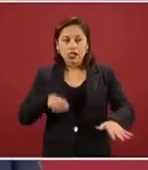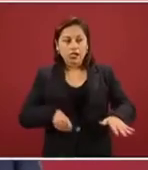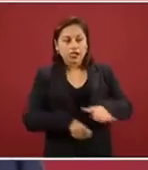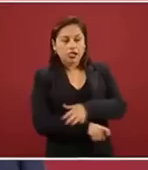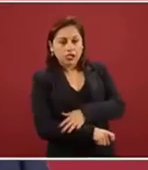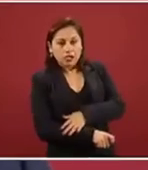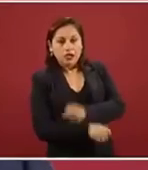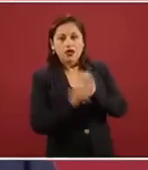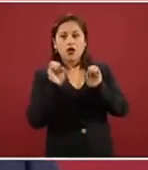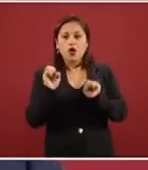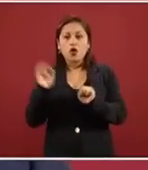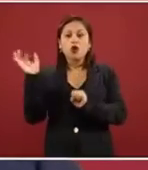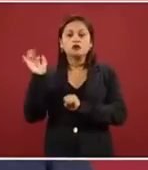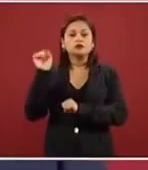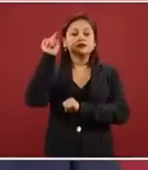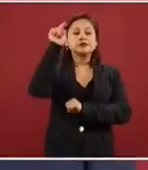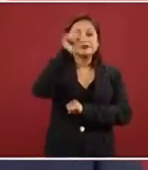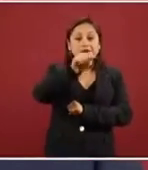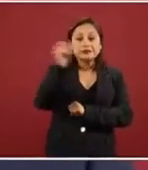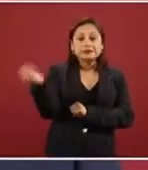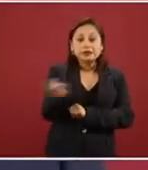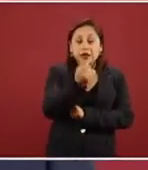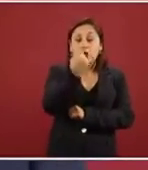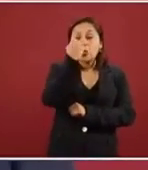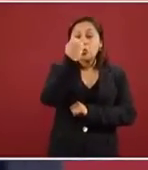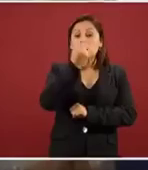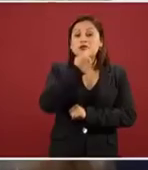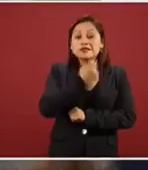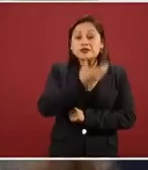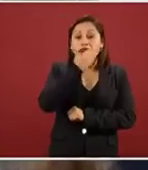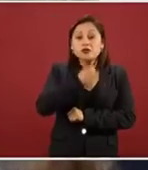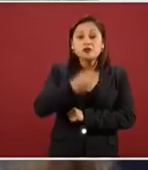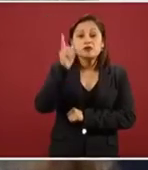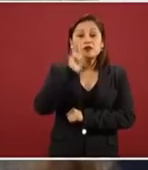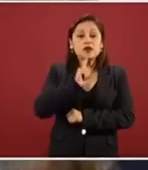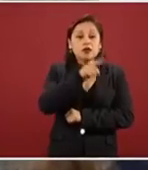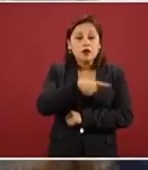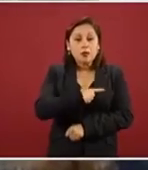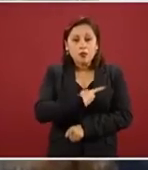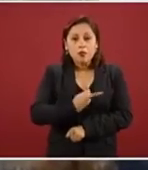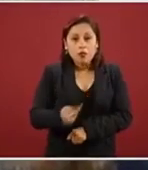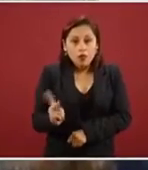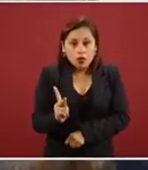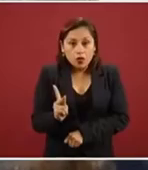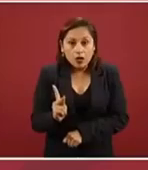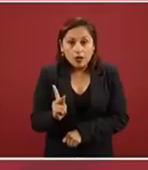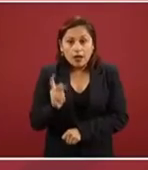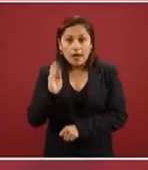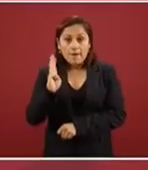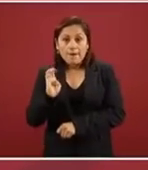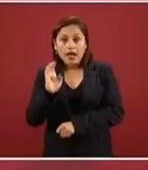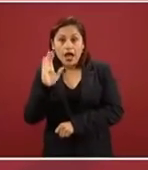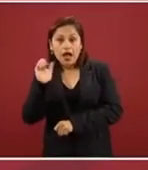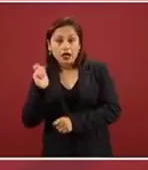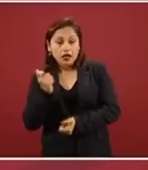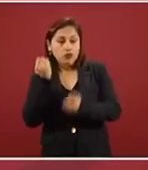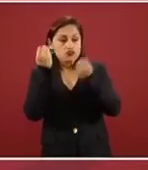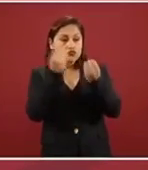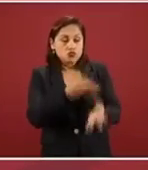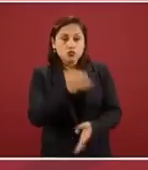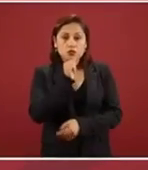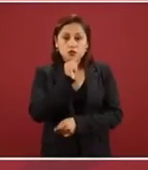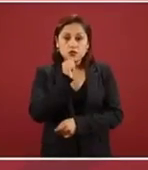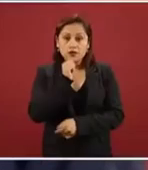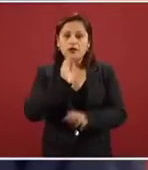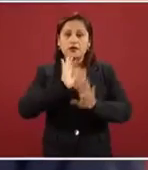pobre con discapacidad que no ha recibido su pensión, ya está escuchando que tiene ese derecho,